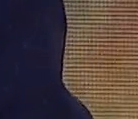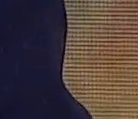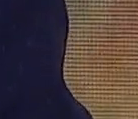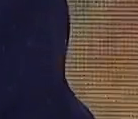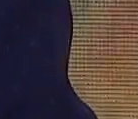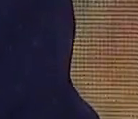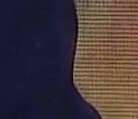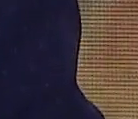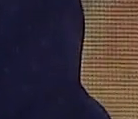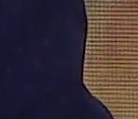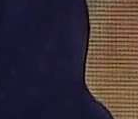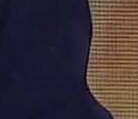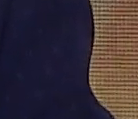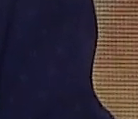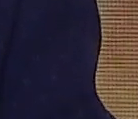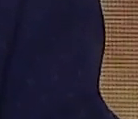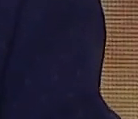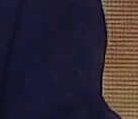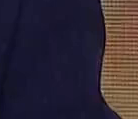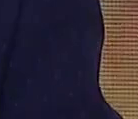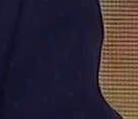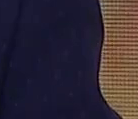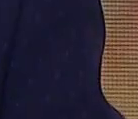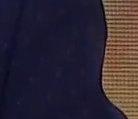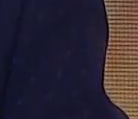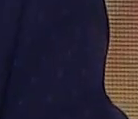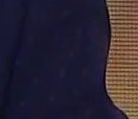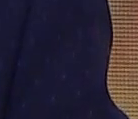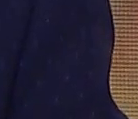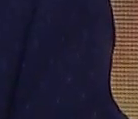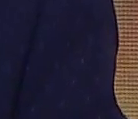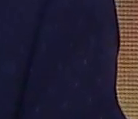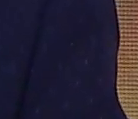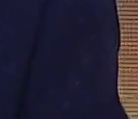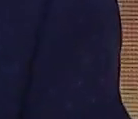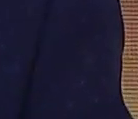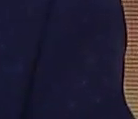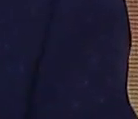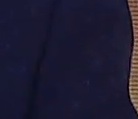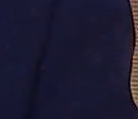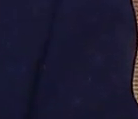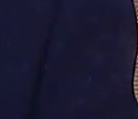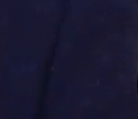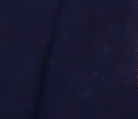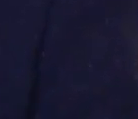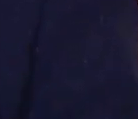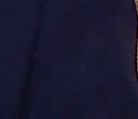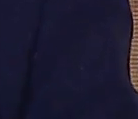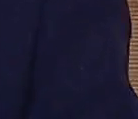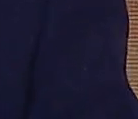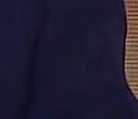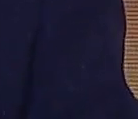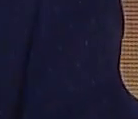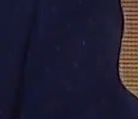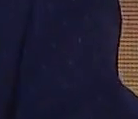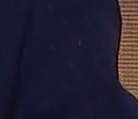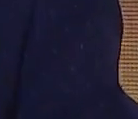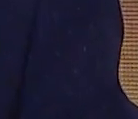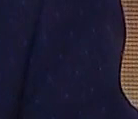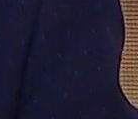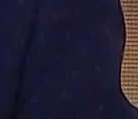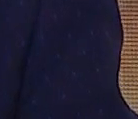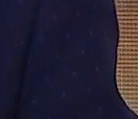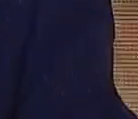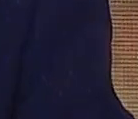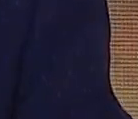para que efectivamente ese sea el precio venderle al público y lo que dicen los dueños autoservicios pequeños comercios dicen pero como